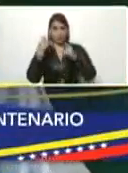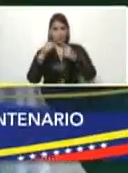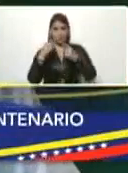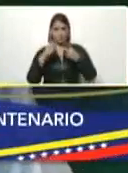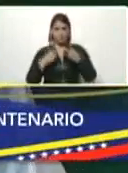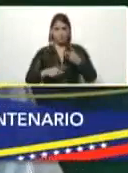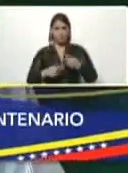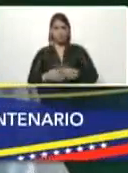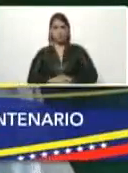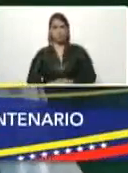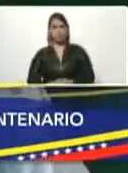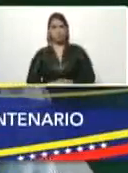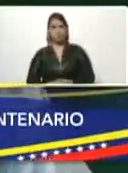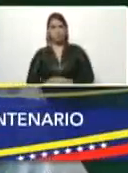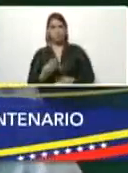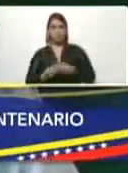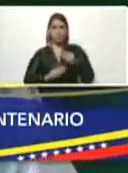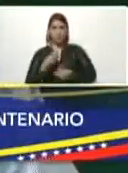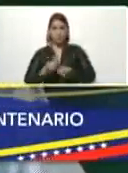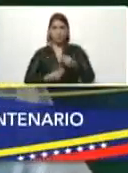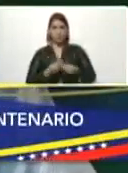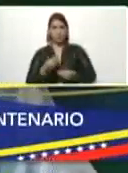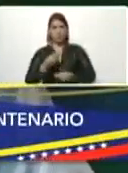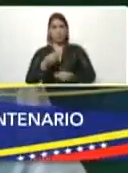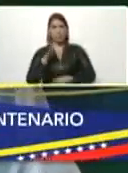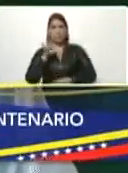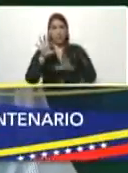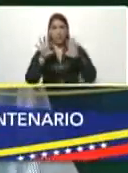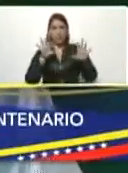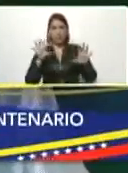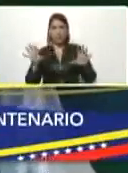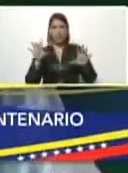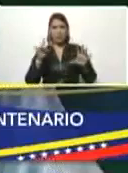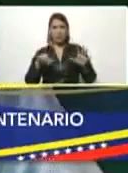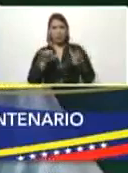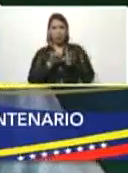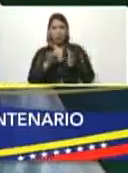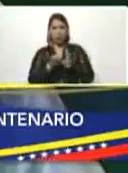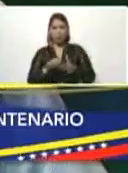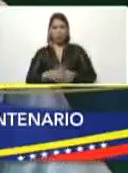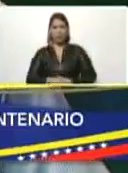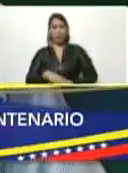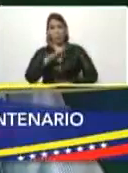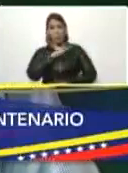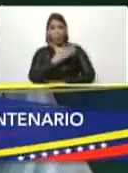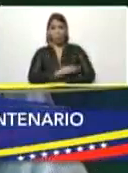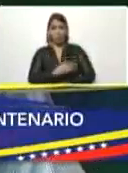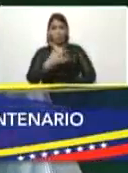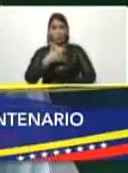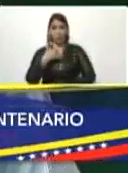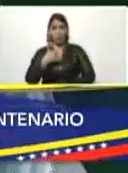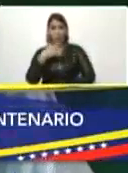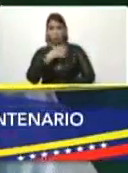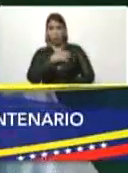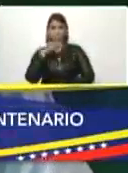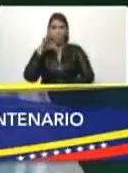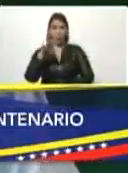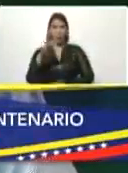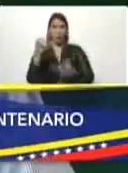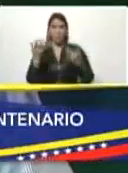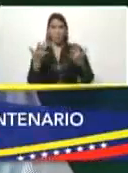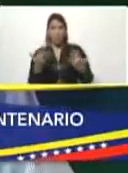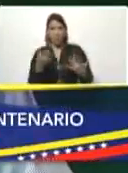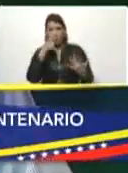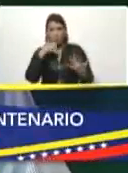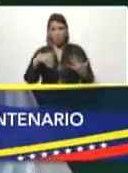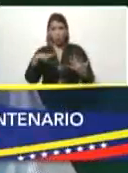y establecer repúblicas en donde el poder soberano estaba en manos del pueblo, en